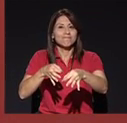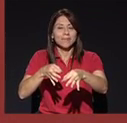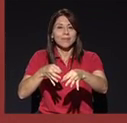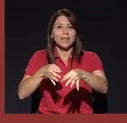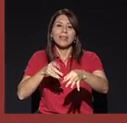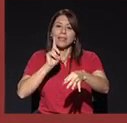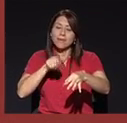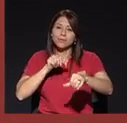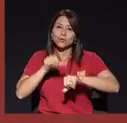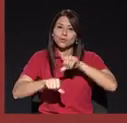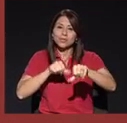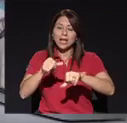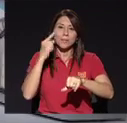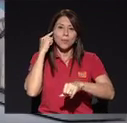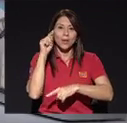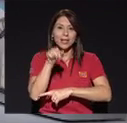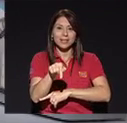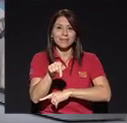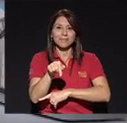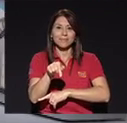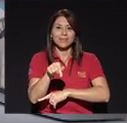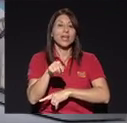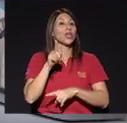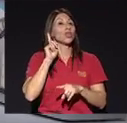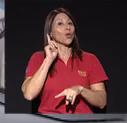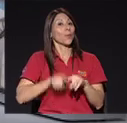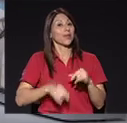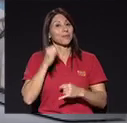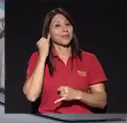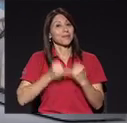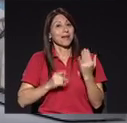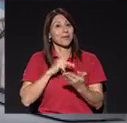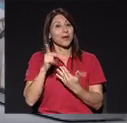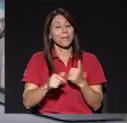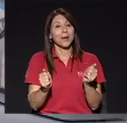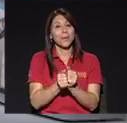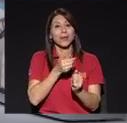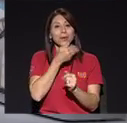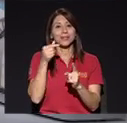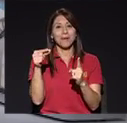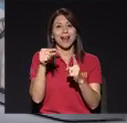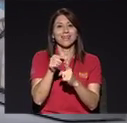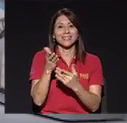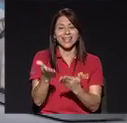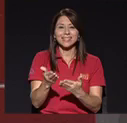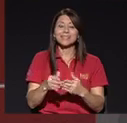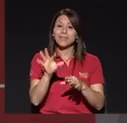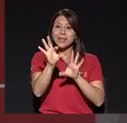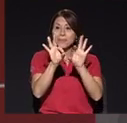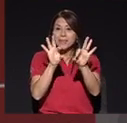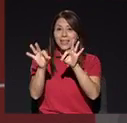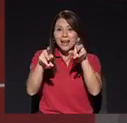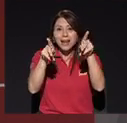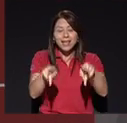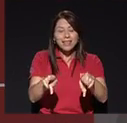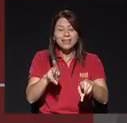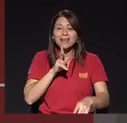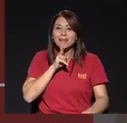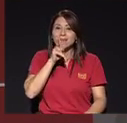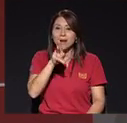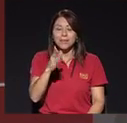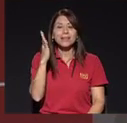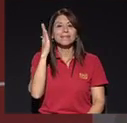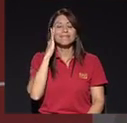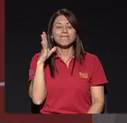alcanzarla o luchar por ella. No podemos dejar el programa con mejores palabras que esas, invitar a la gente realmente a que tome conciencia, que